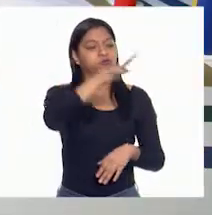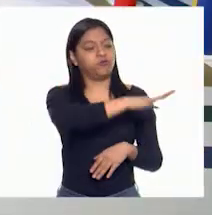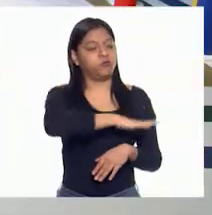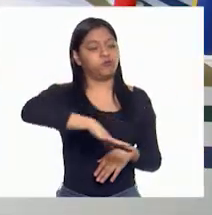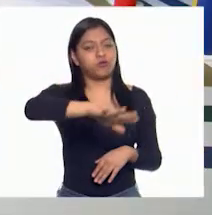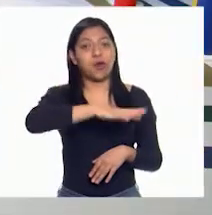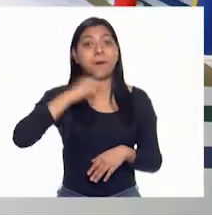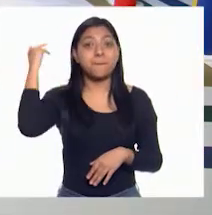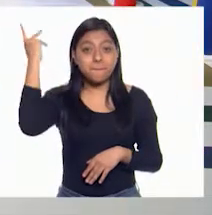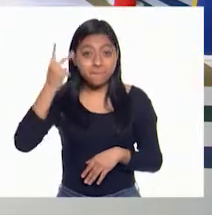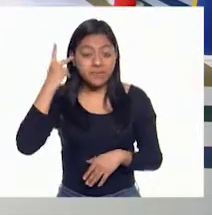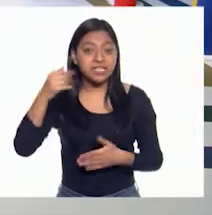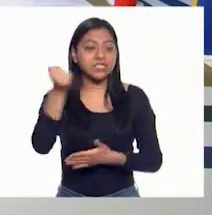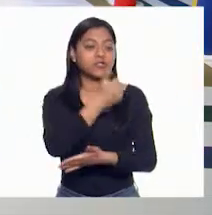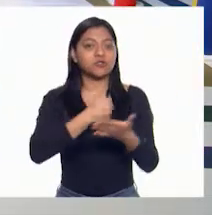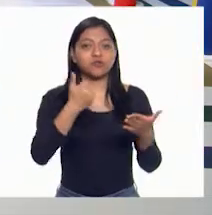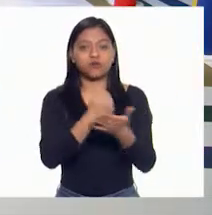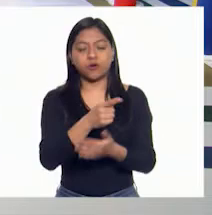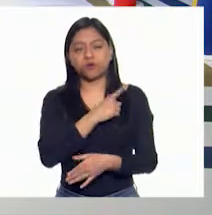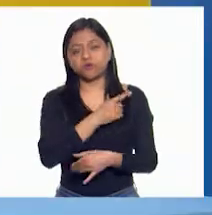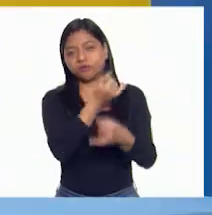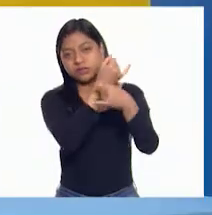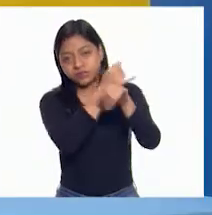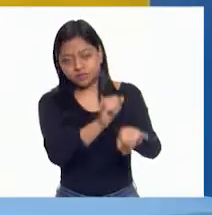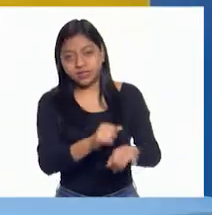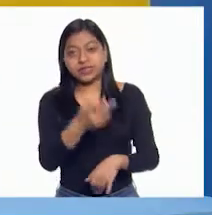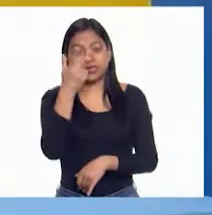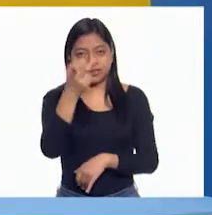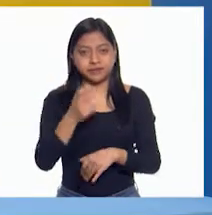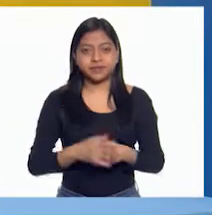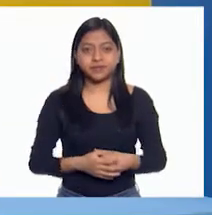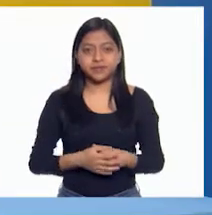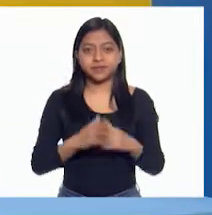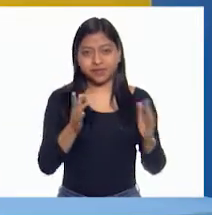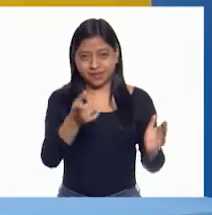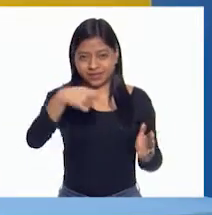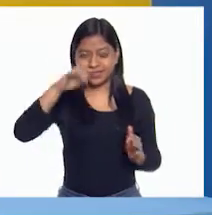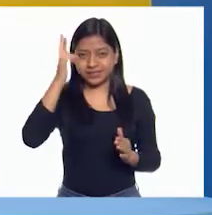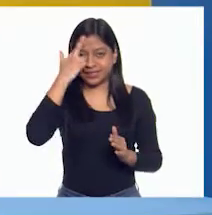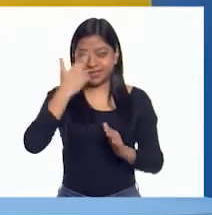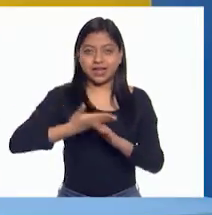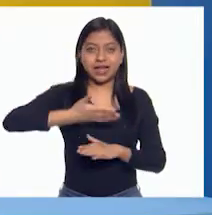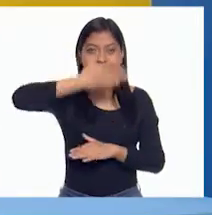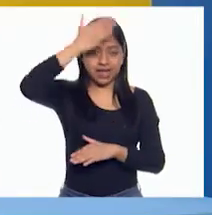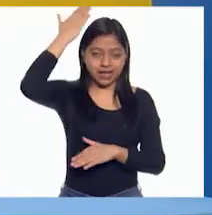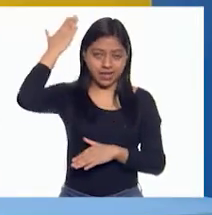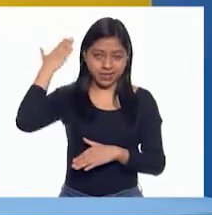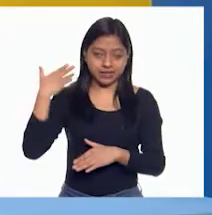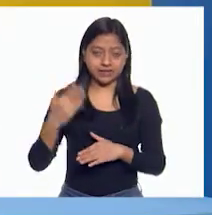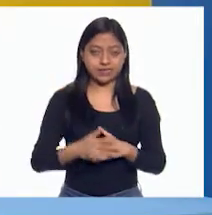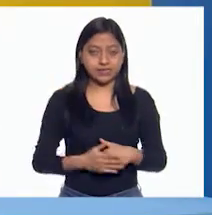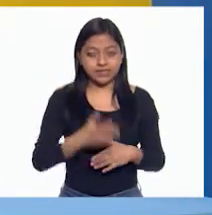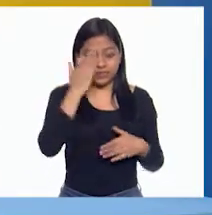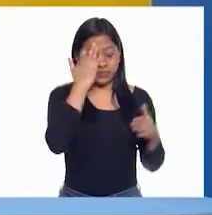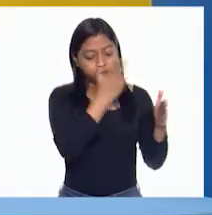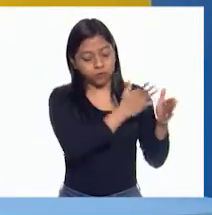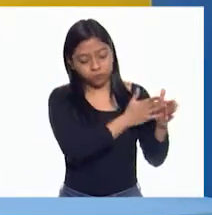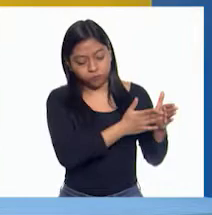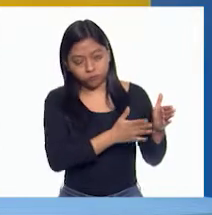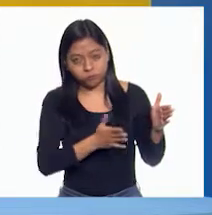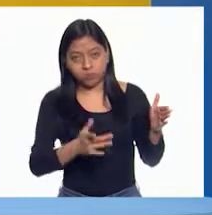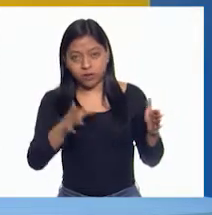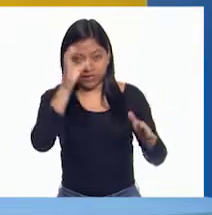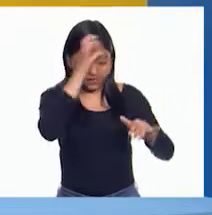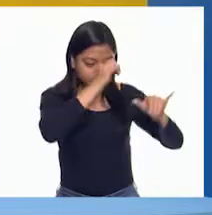principados, ciudades autónomas y señoríos independientes. Exacto. ¿Y se acuerdan cuando explicamos que durante el Renacimiento